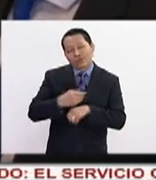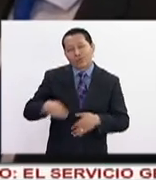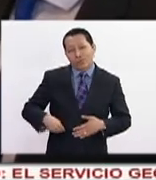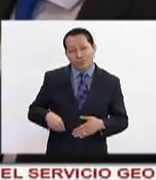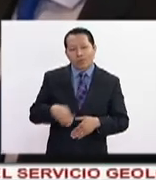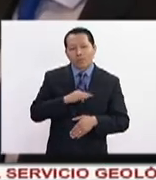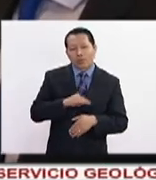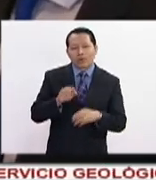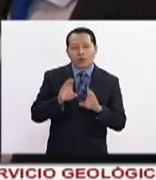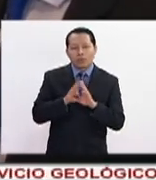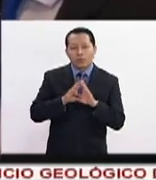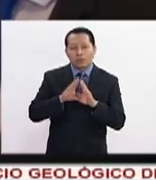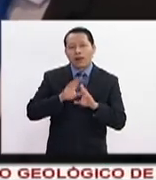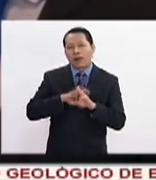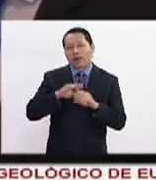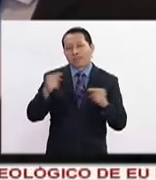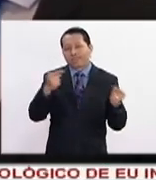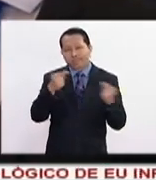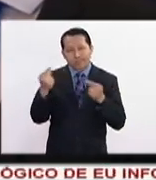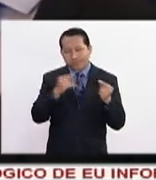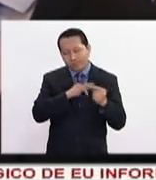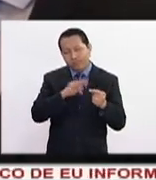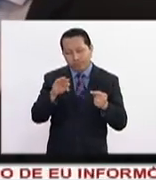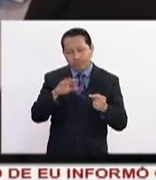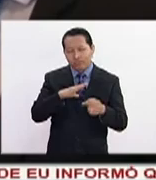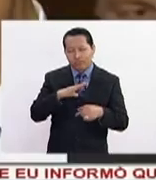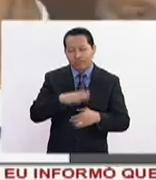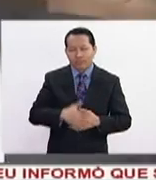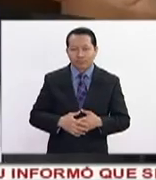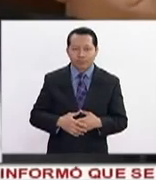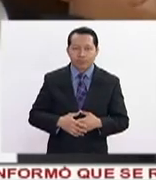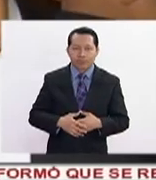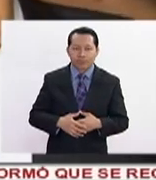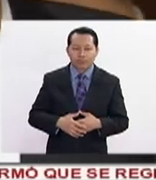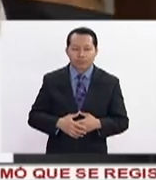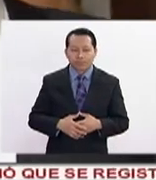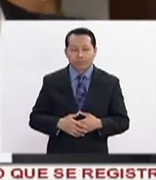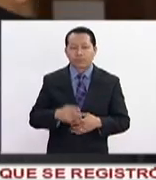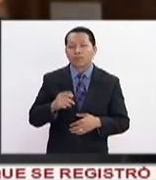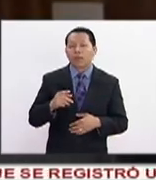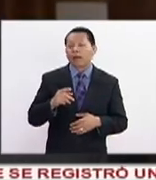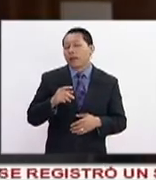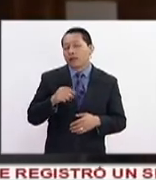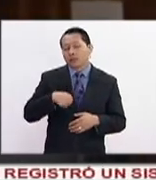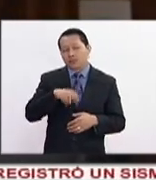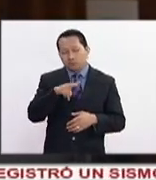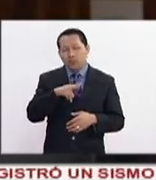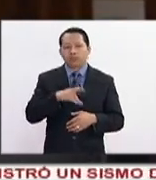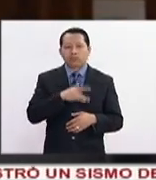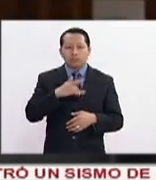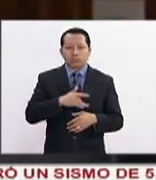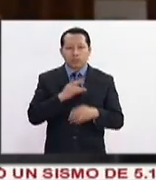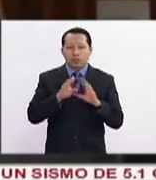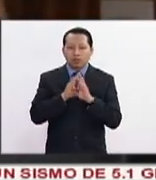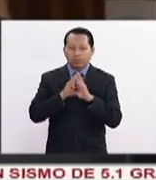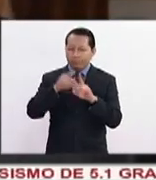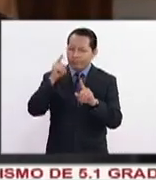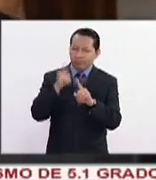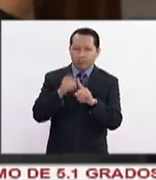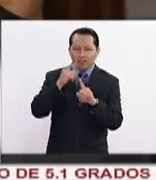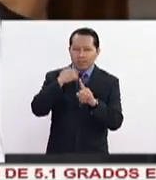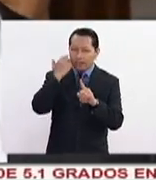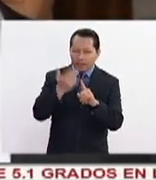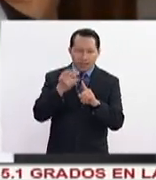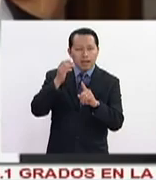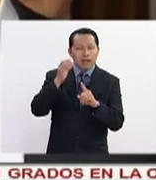la escalada del conflicto en la península coreana. Uno tiene la impresión de que todo se ha hecho a propósito para hacer que